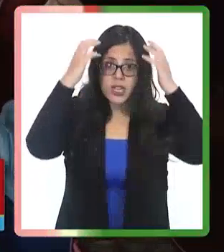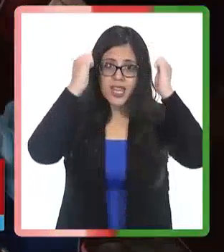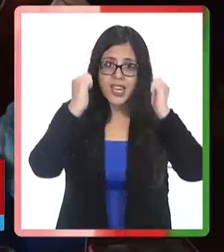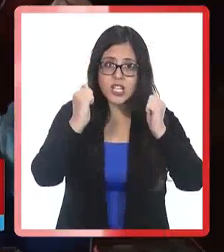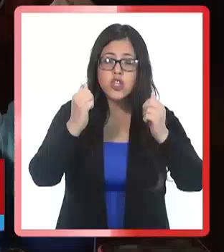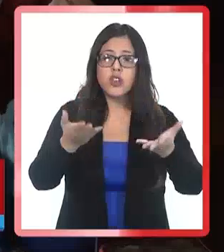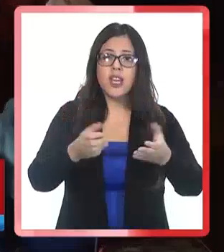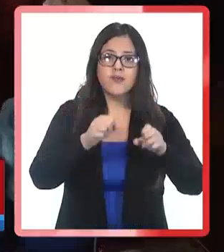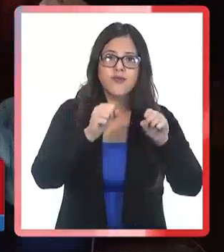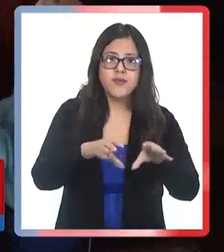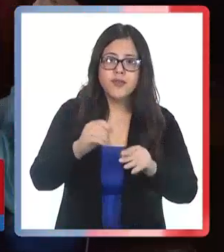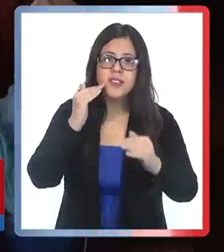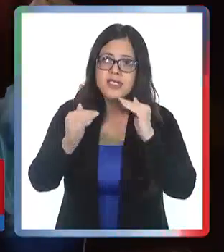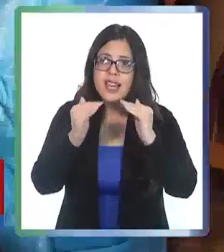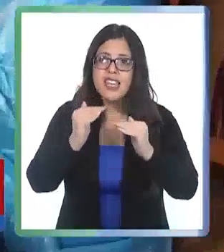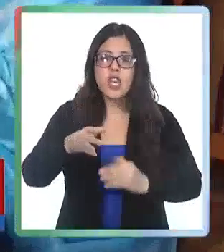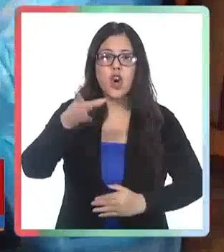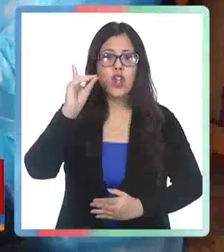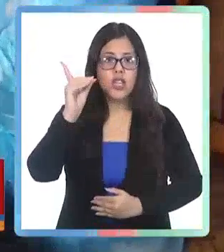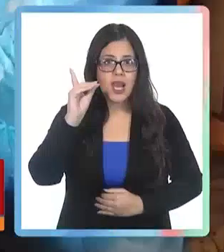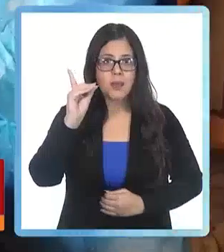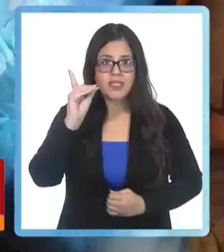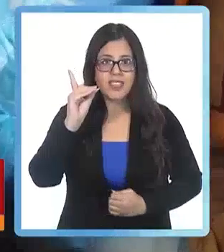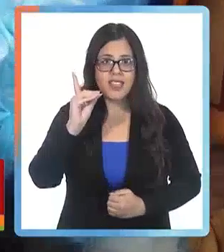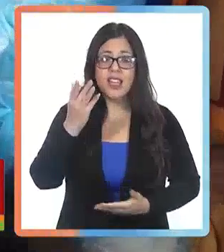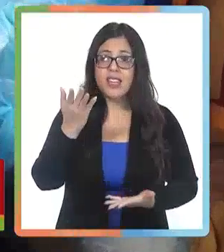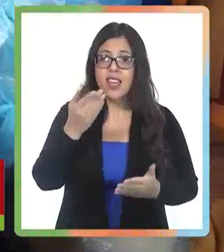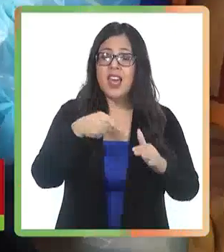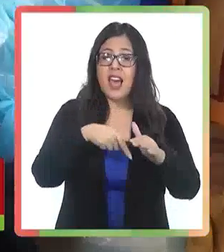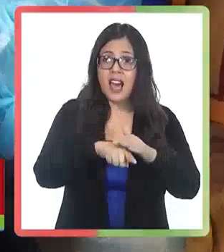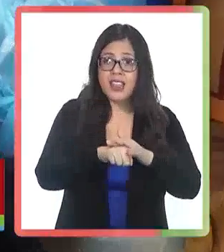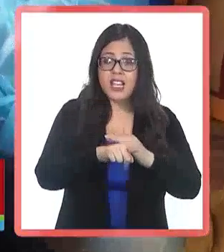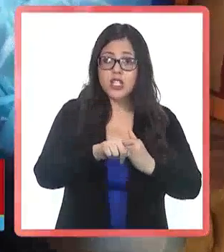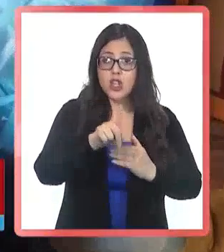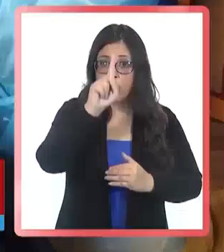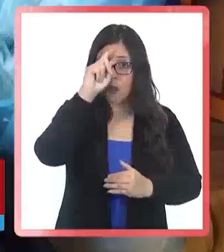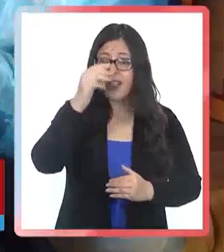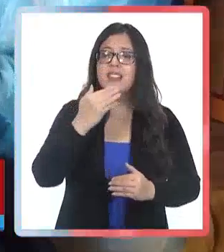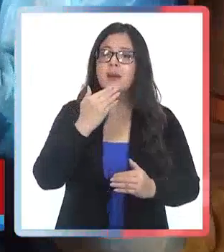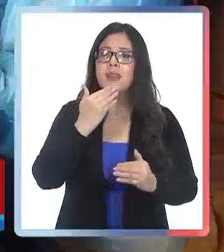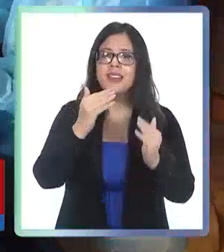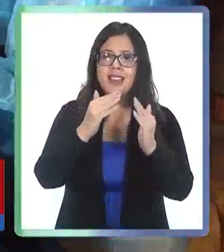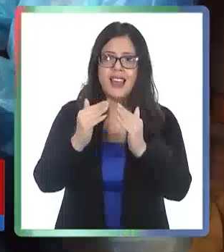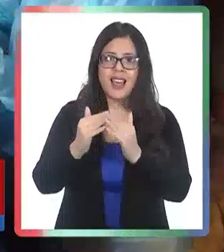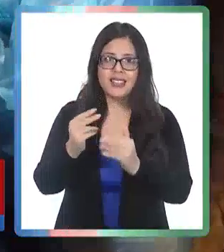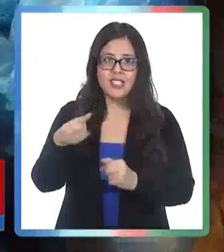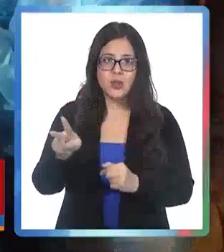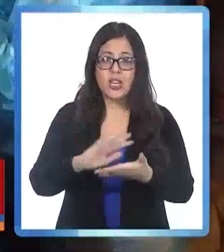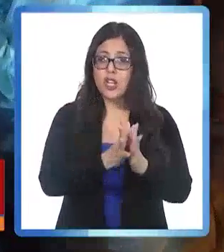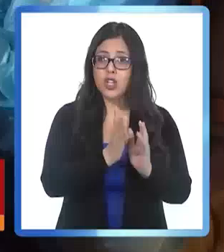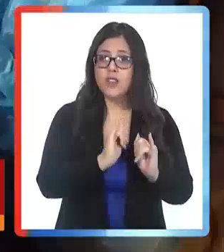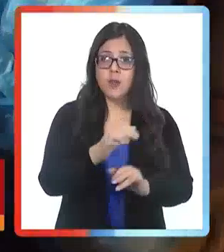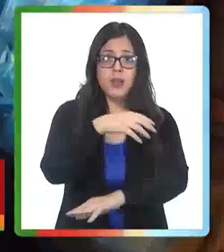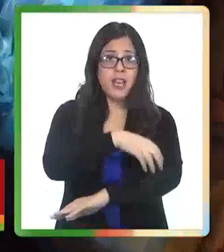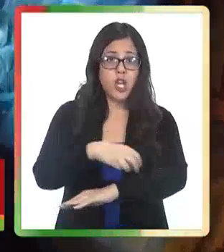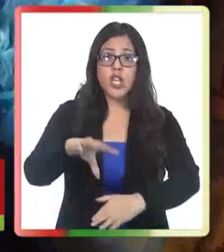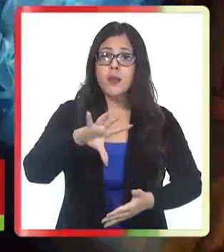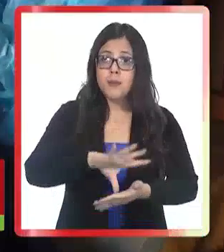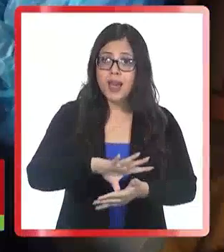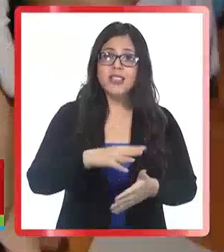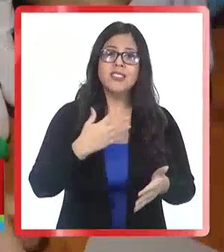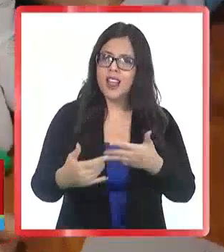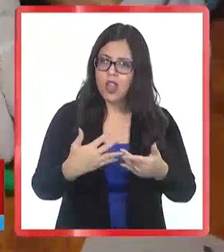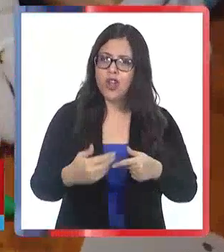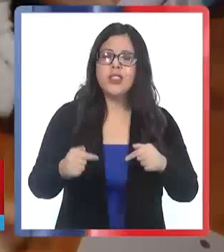en Quellón que entrega educación a niños y niñas con discapacidad dentro del hospital y también en sus casas. La información de las regiones del